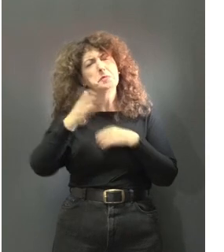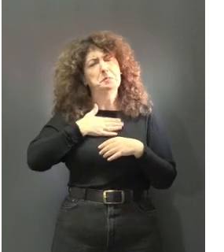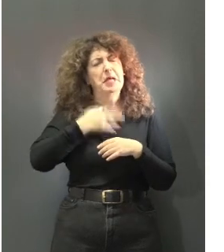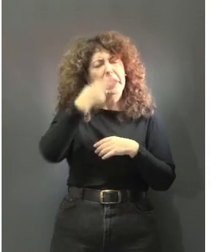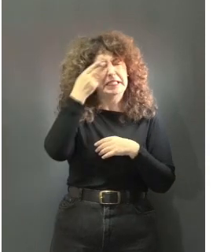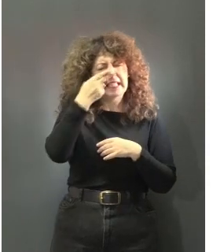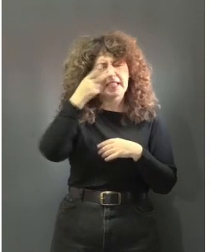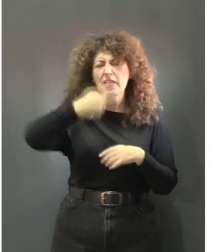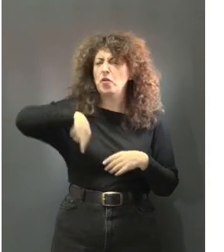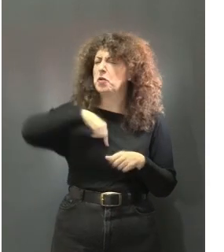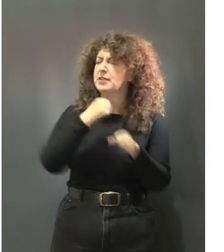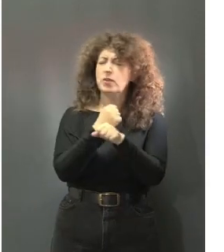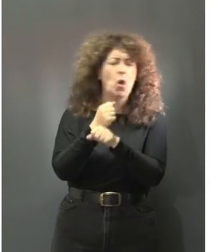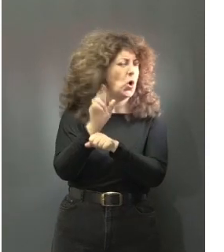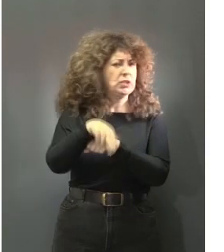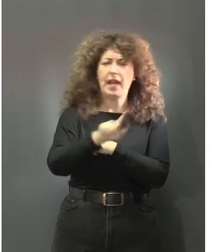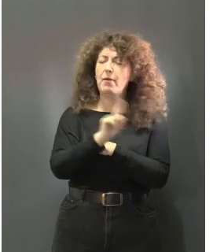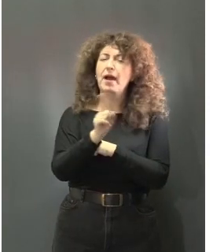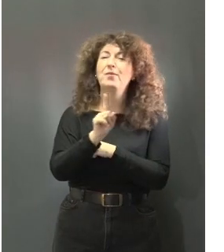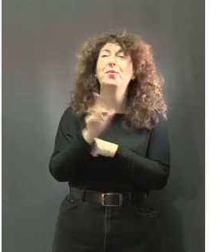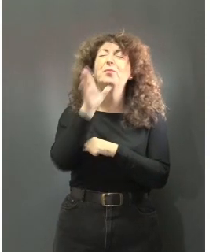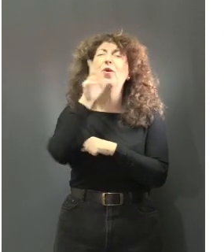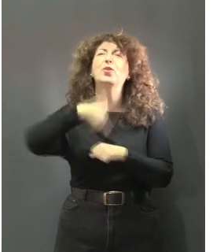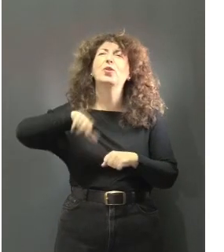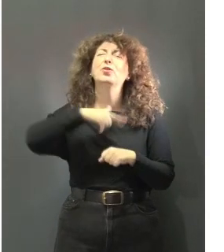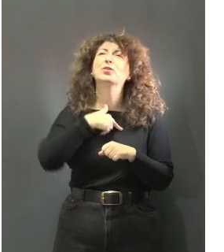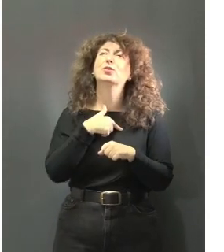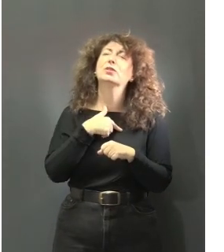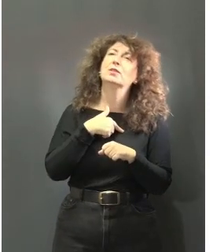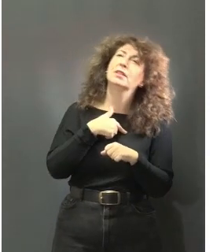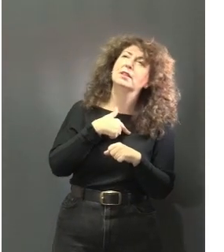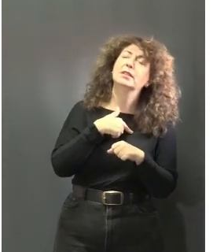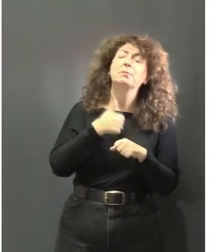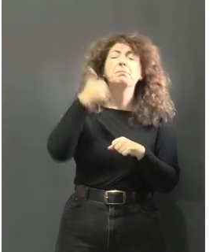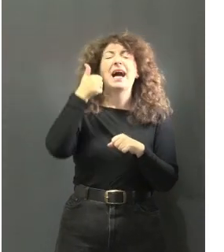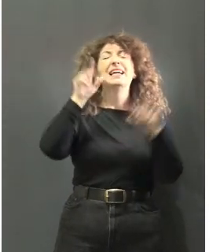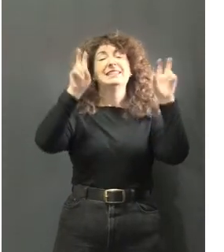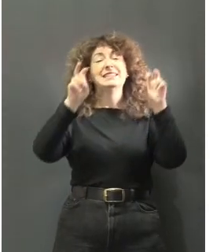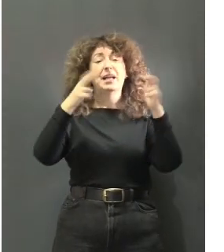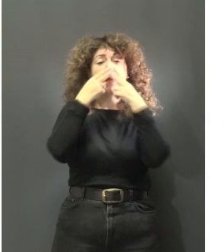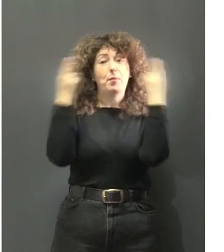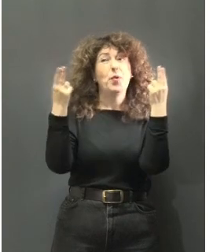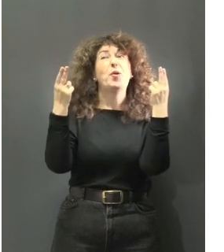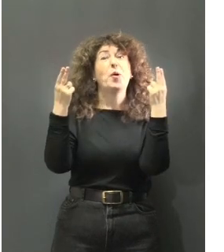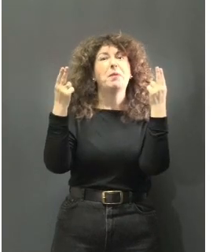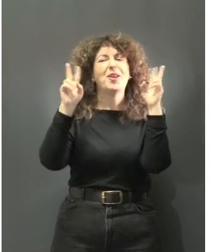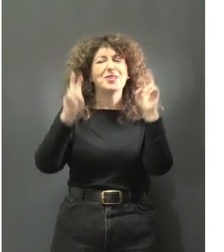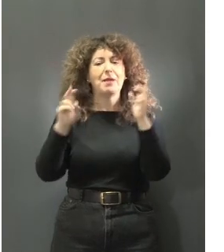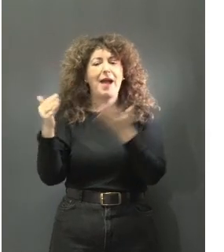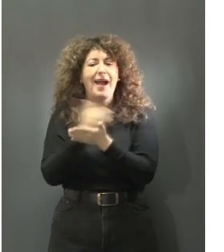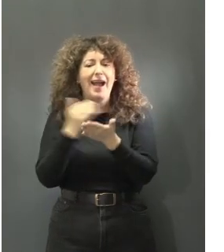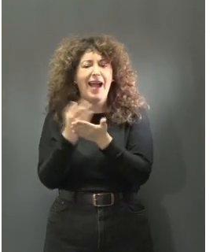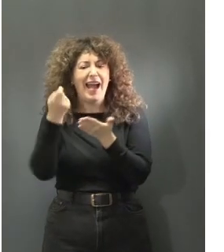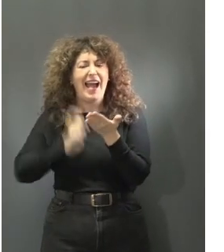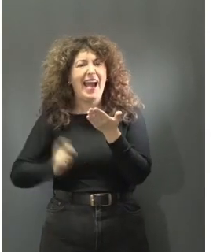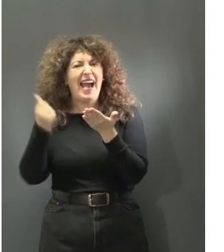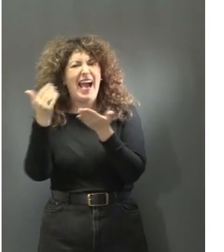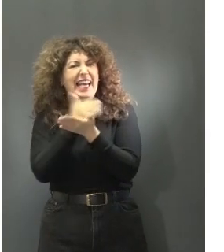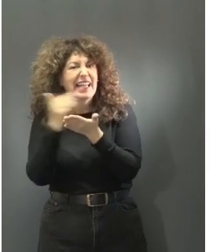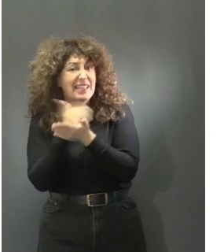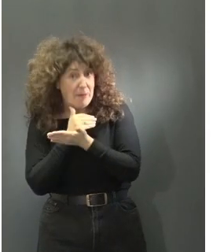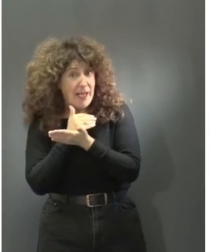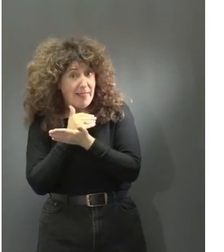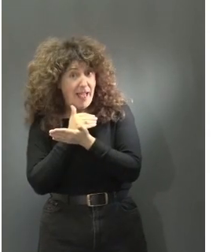no trabajamos porque nos movemos en este campo de lo público, pero es la rentabilidad. El lenguaje claro es